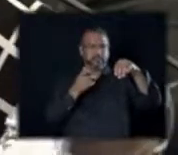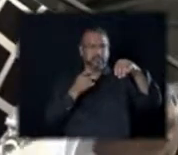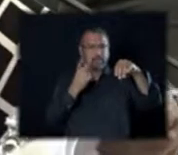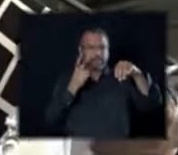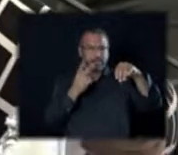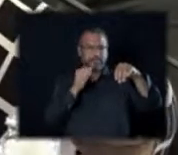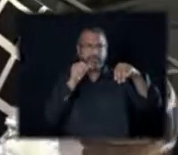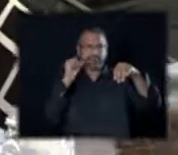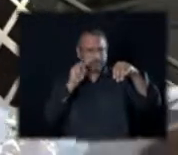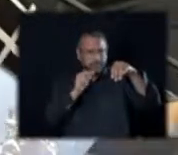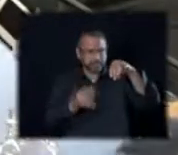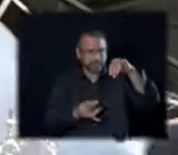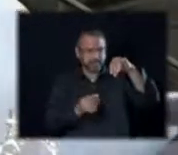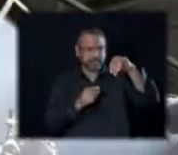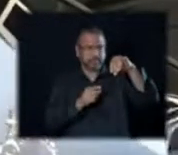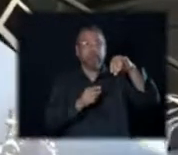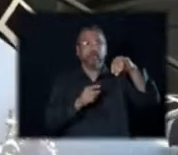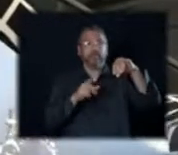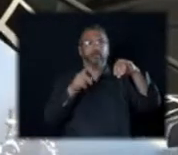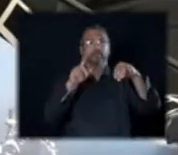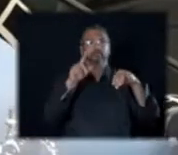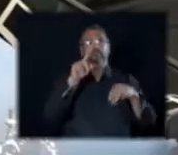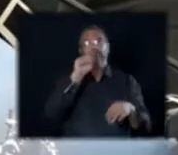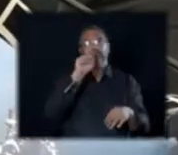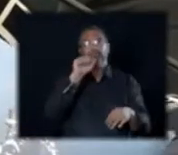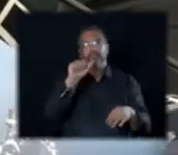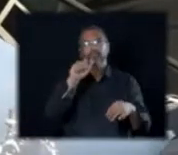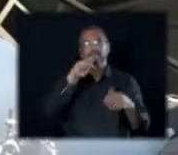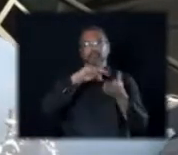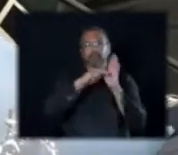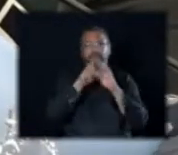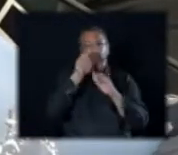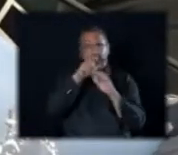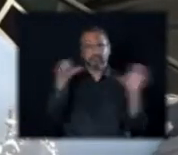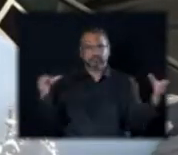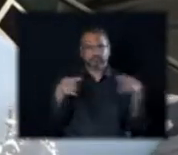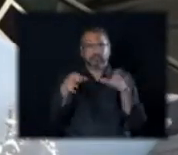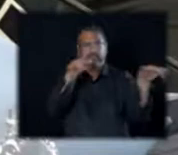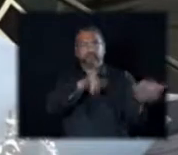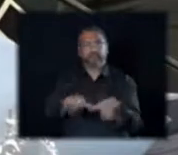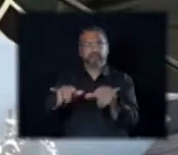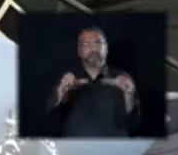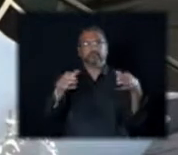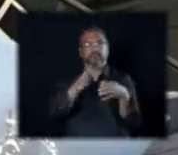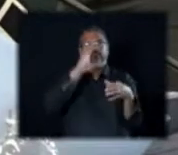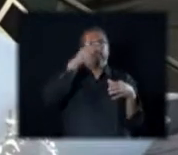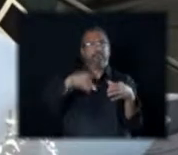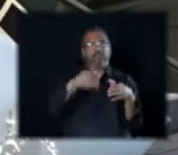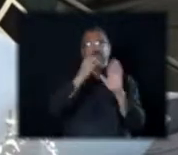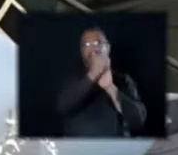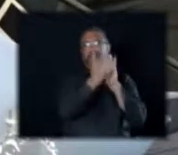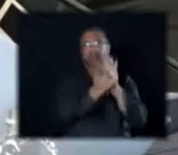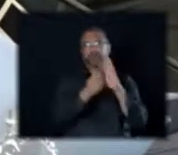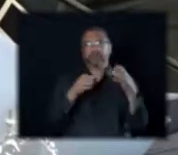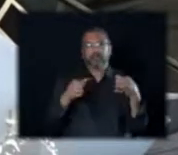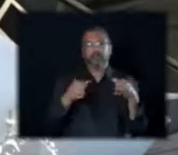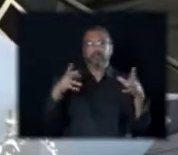ayer que traje aquí que dice: el TSA se puede definir como una unidad